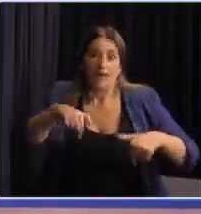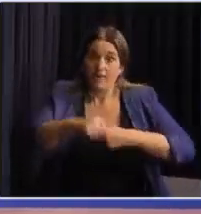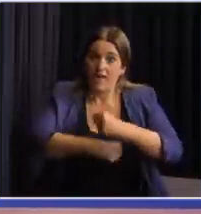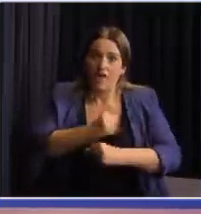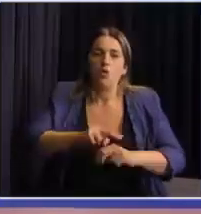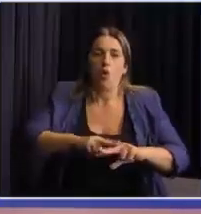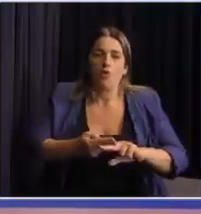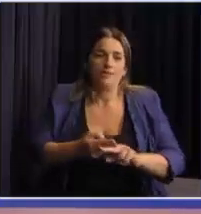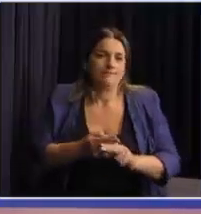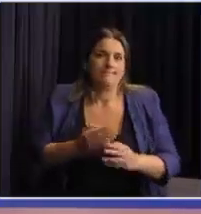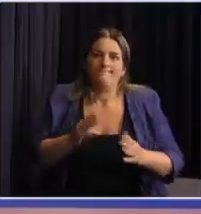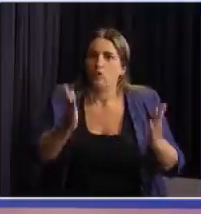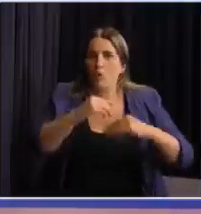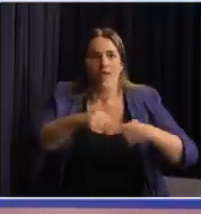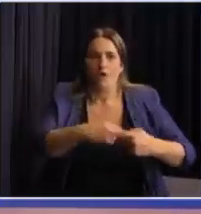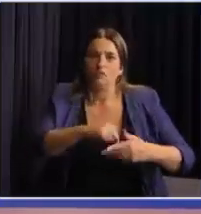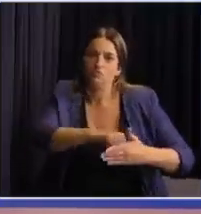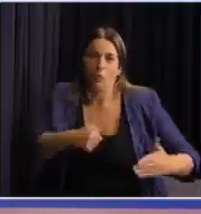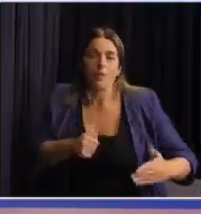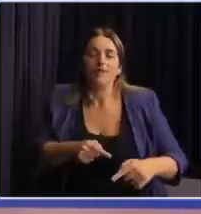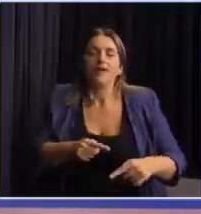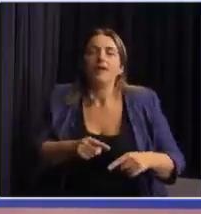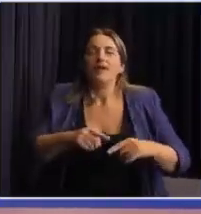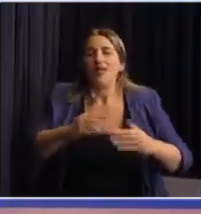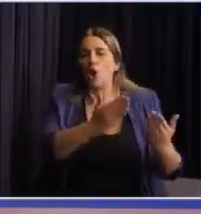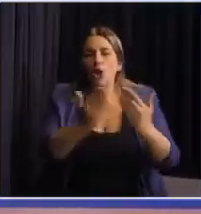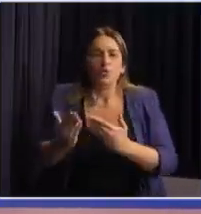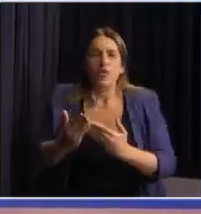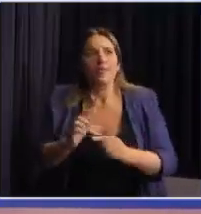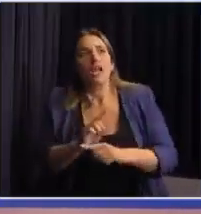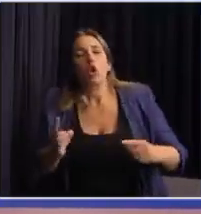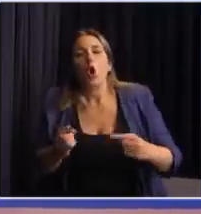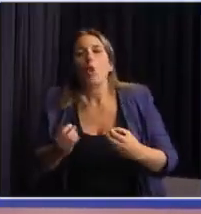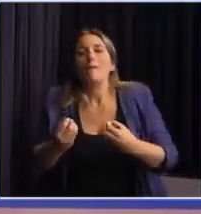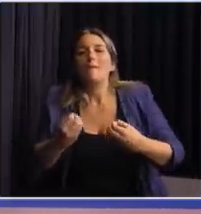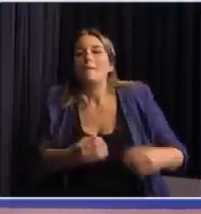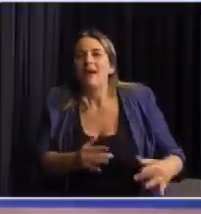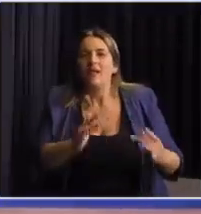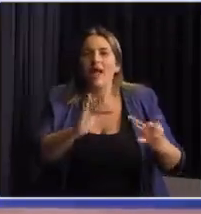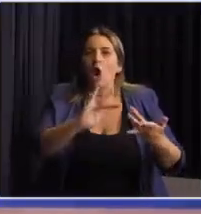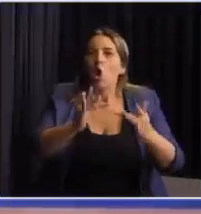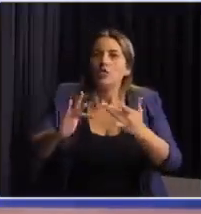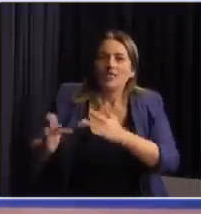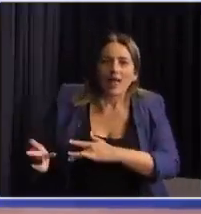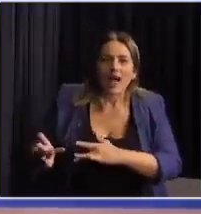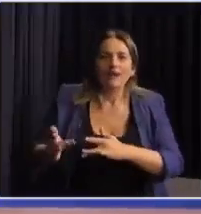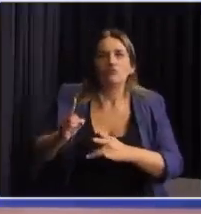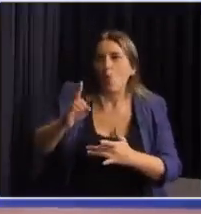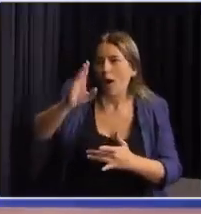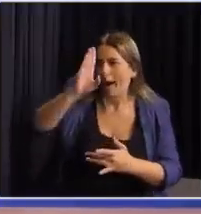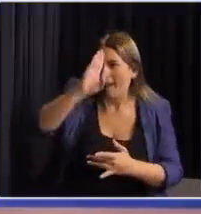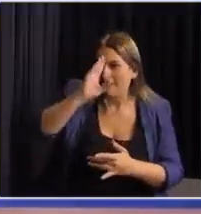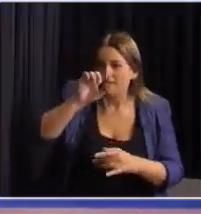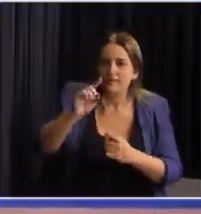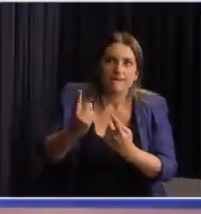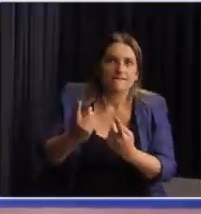año, era que los chiquilines no pierdan el contacto, que no pierdan el aprendizaje que es